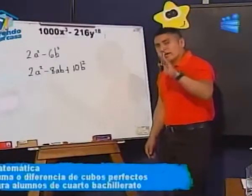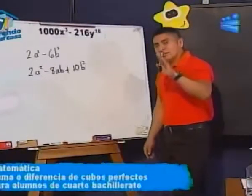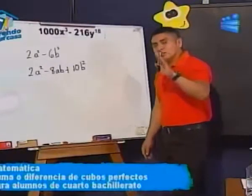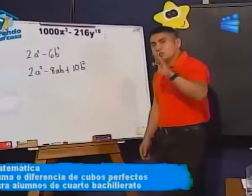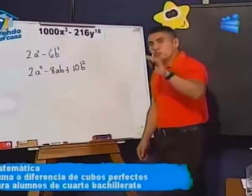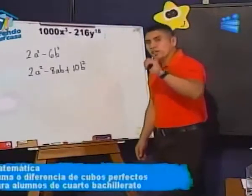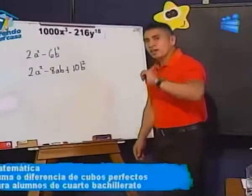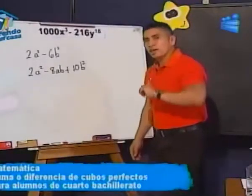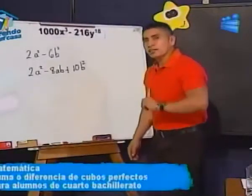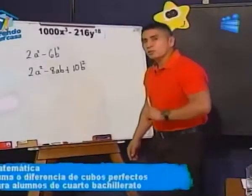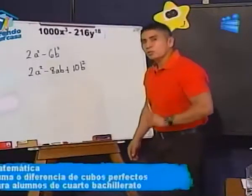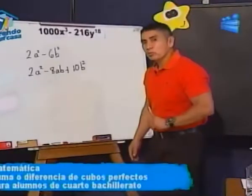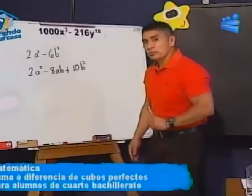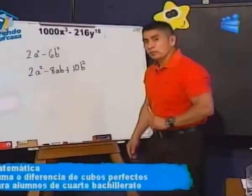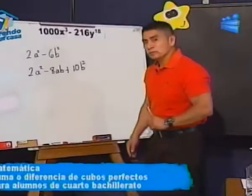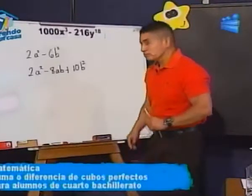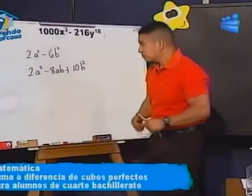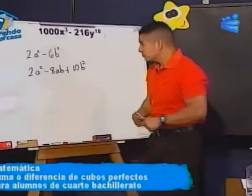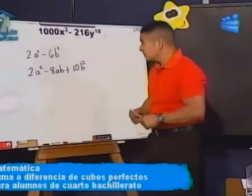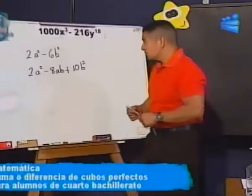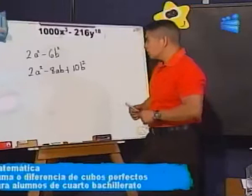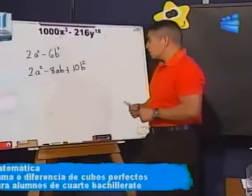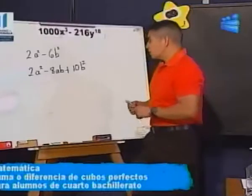La raíz cúbica de un número.